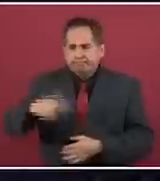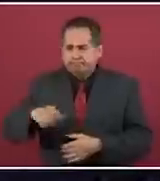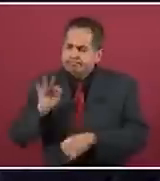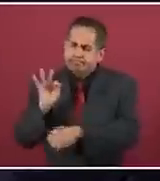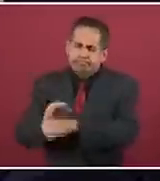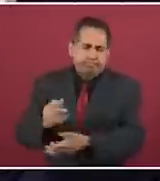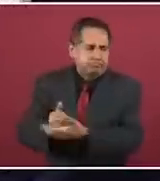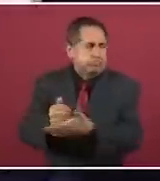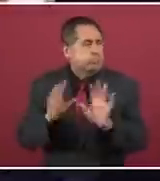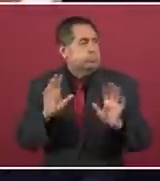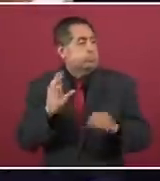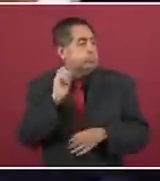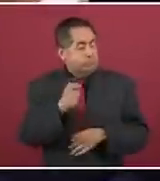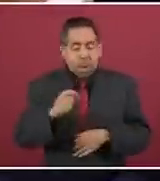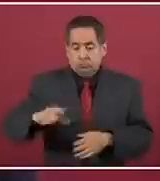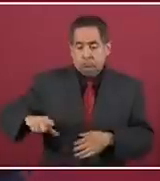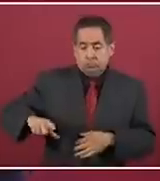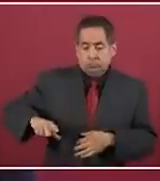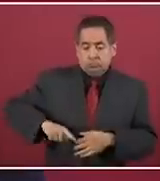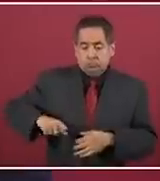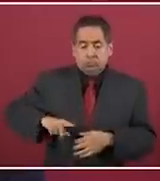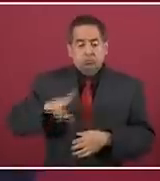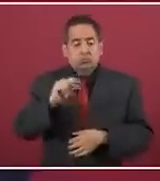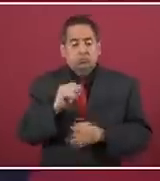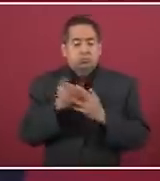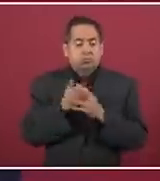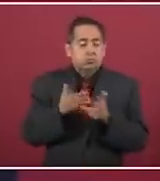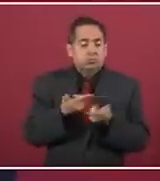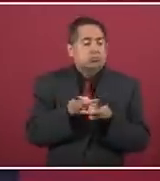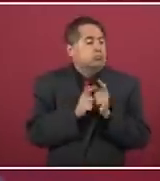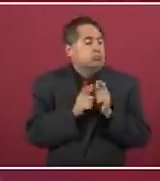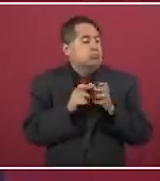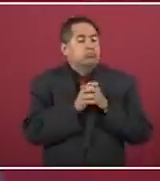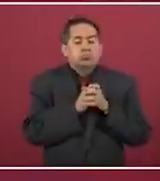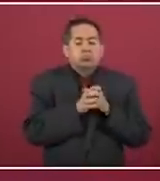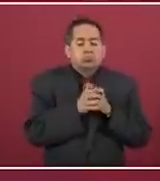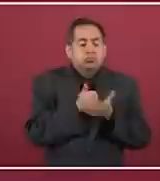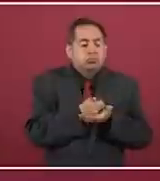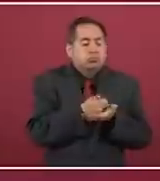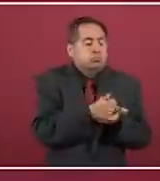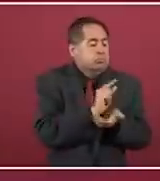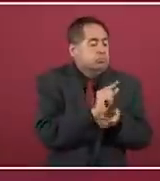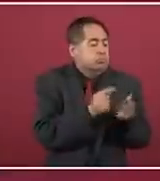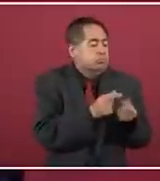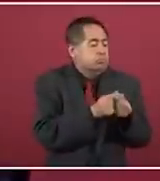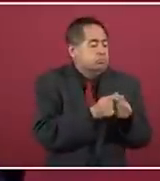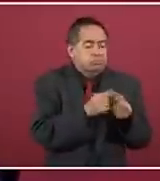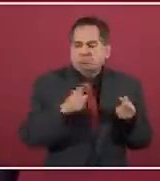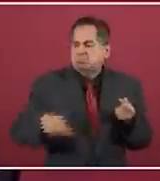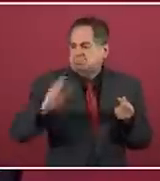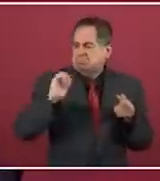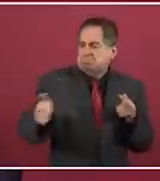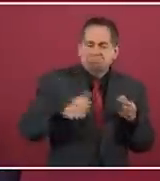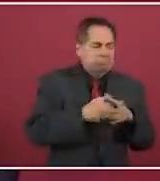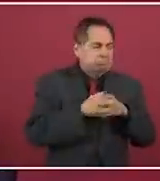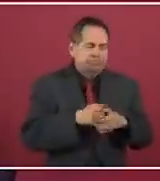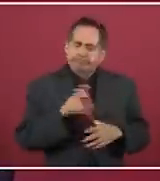el gobierno no sea un comité como era, al servicio de una minoría rapaz.